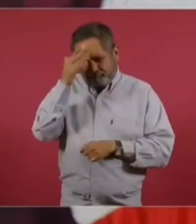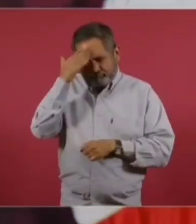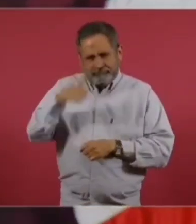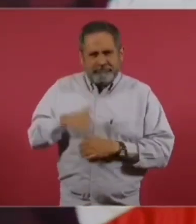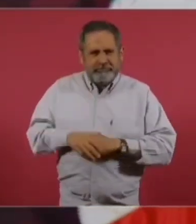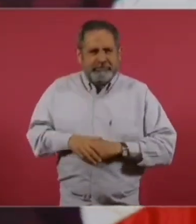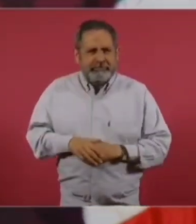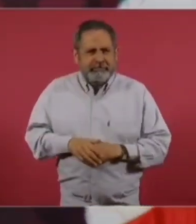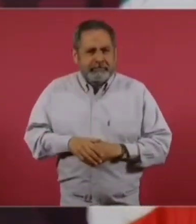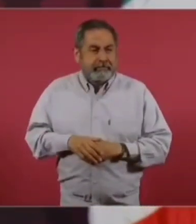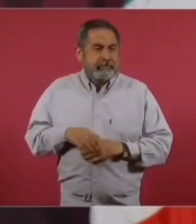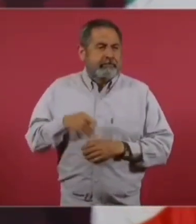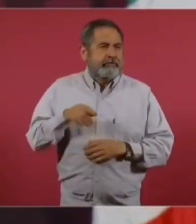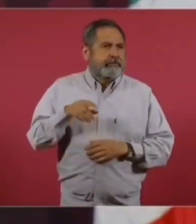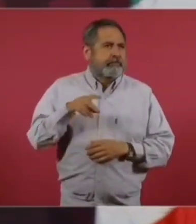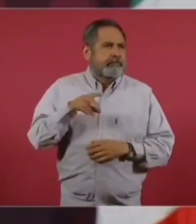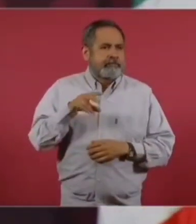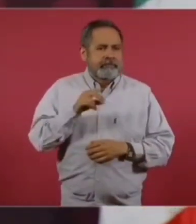no de manera